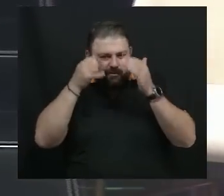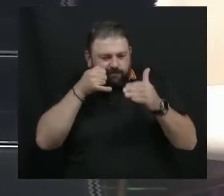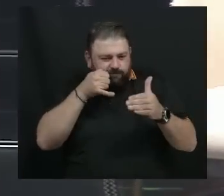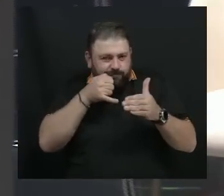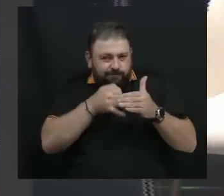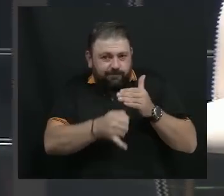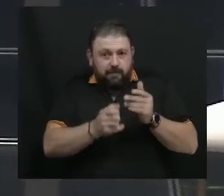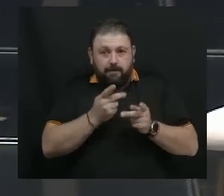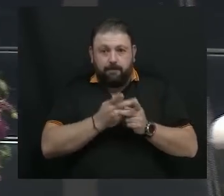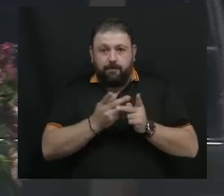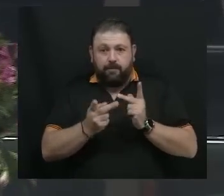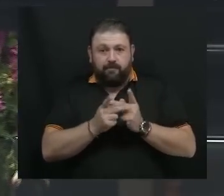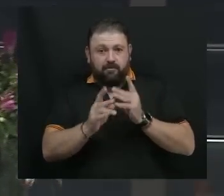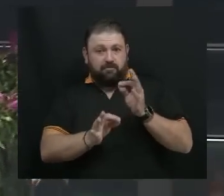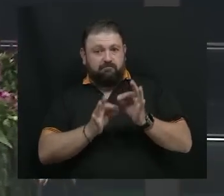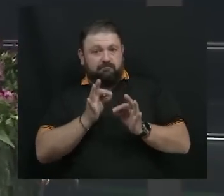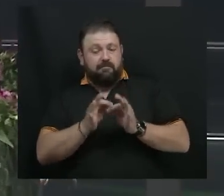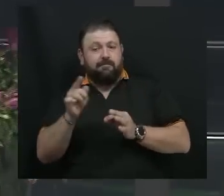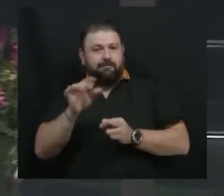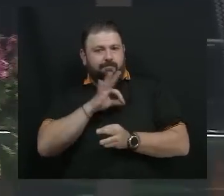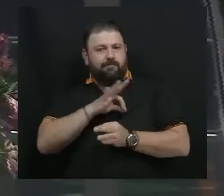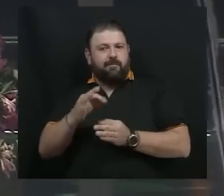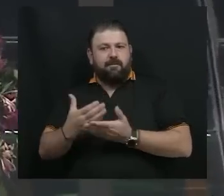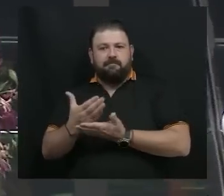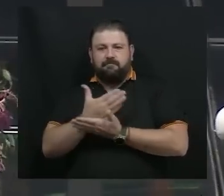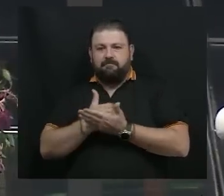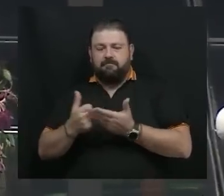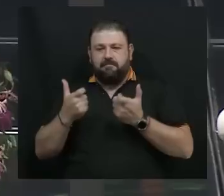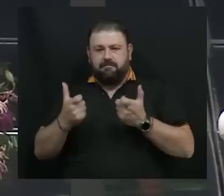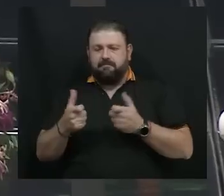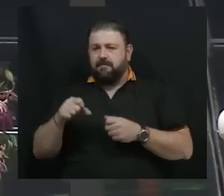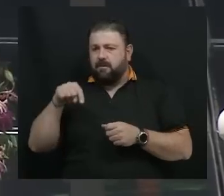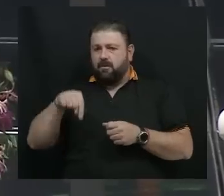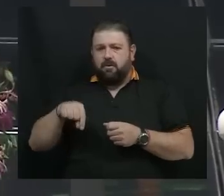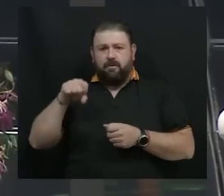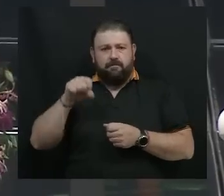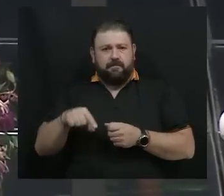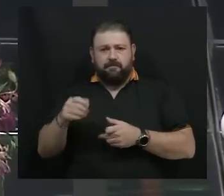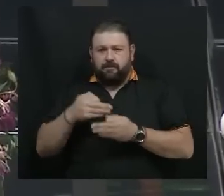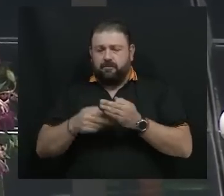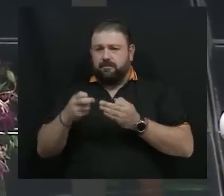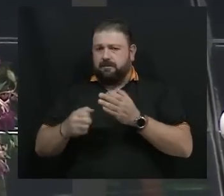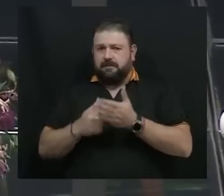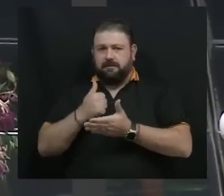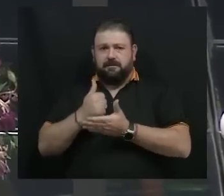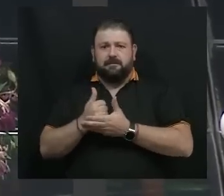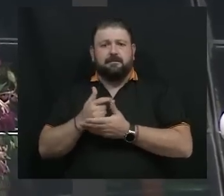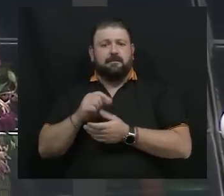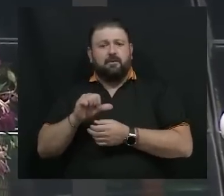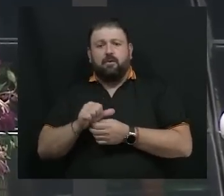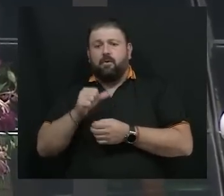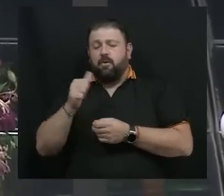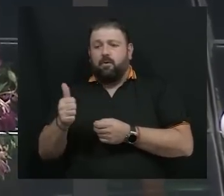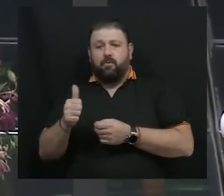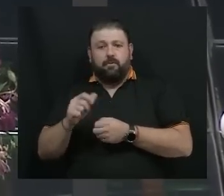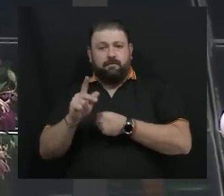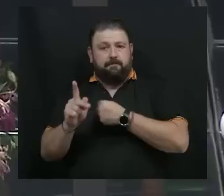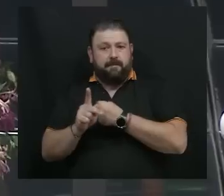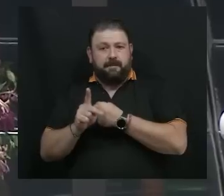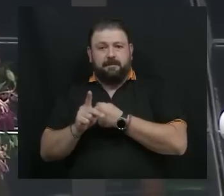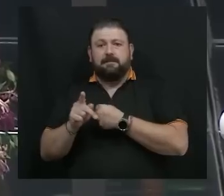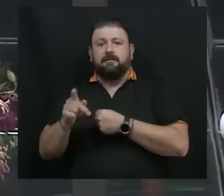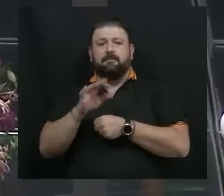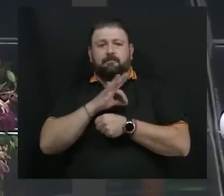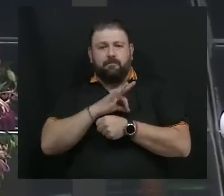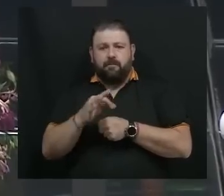forma inmediata. Hoy mismo, si quieres, puedes distribuir el producto en esta ciudad o en otra ciudad o en otro país y puedes